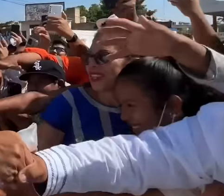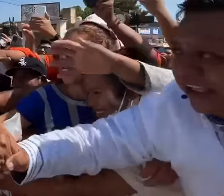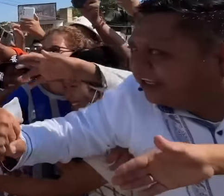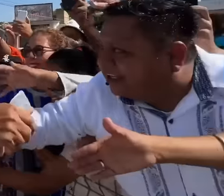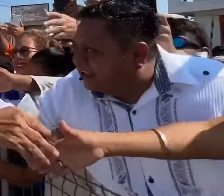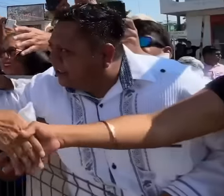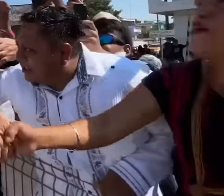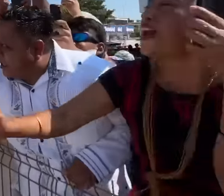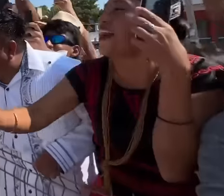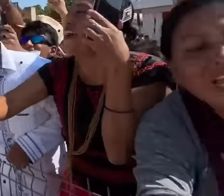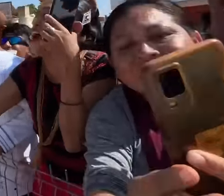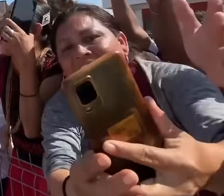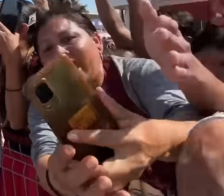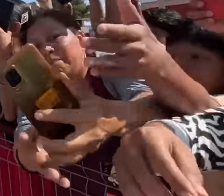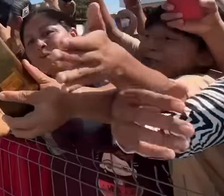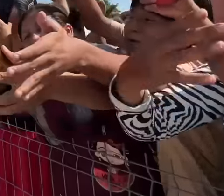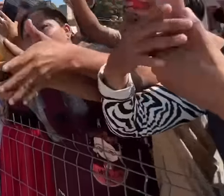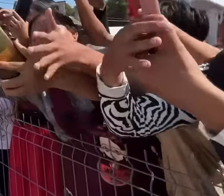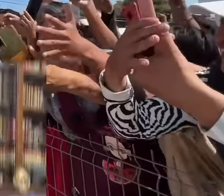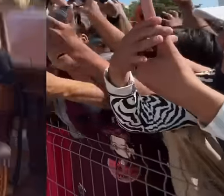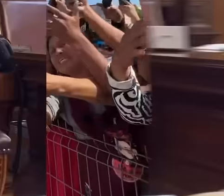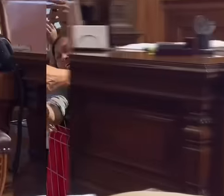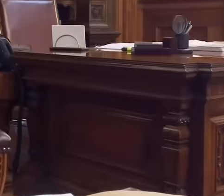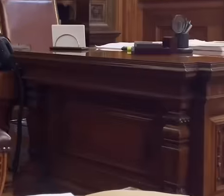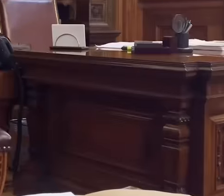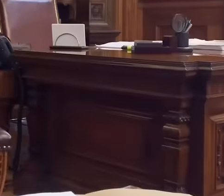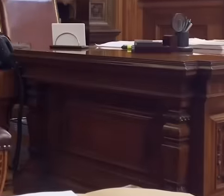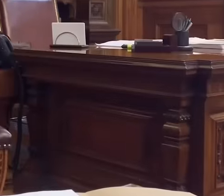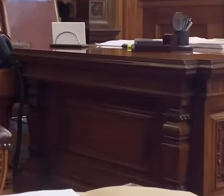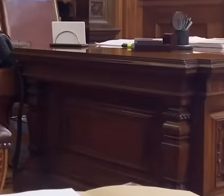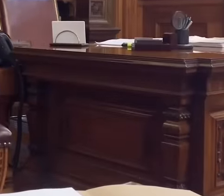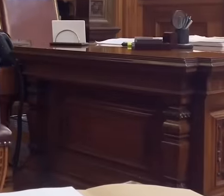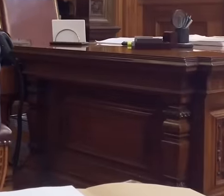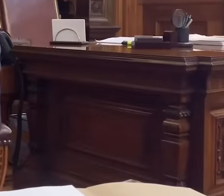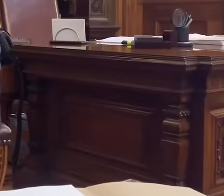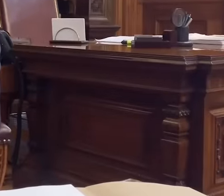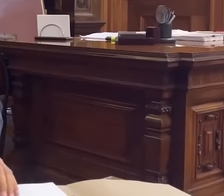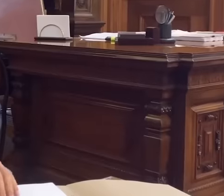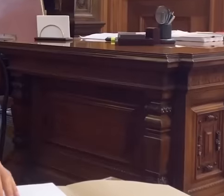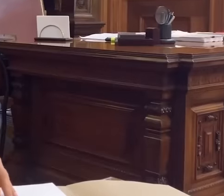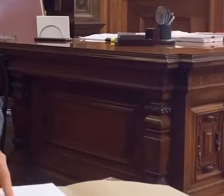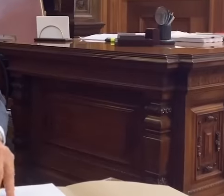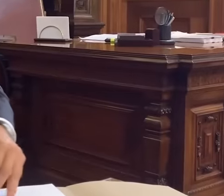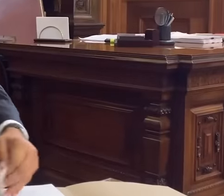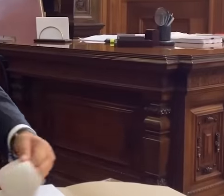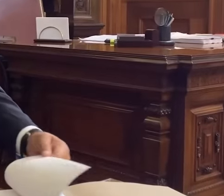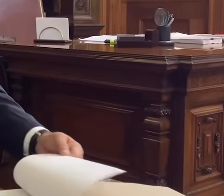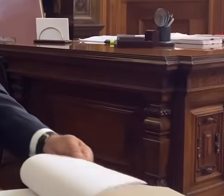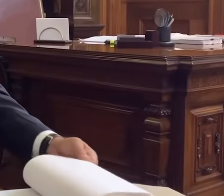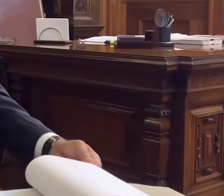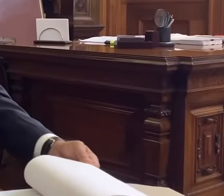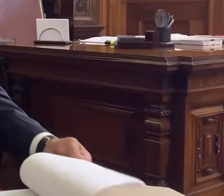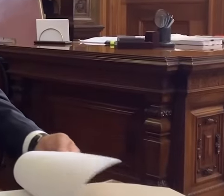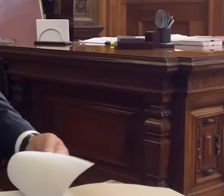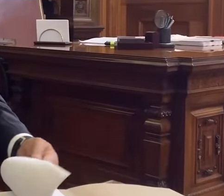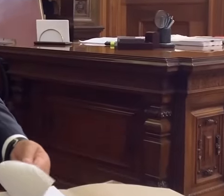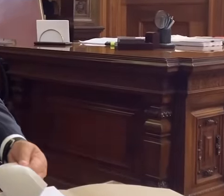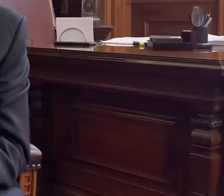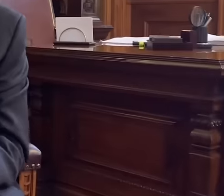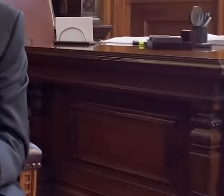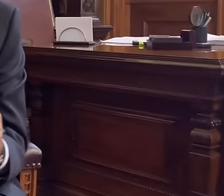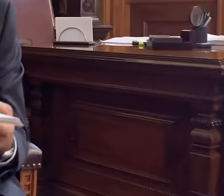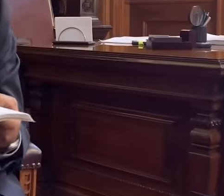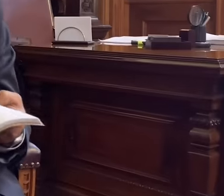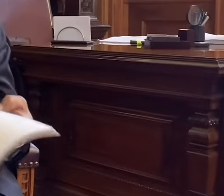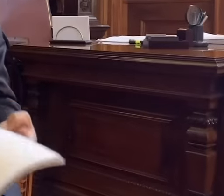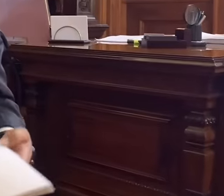Sin embargo, es importante tener en cuenta que el presidente Andrés Manuel López Obrador dejará todo listo para